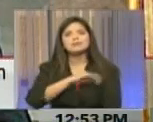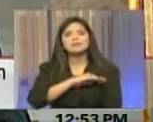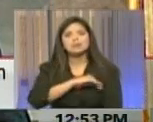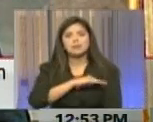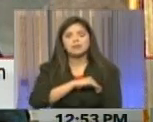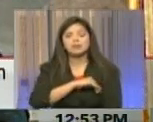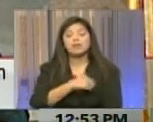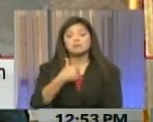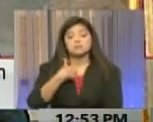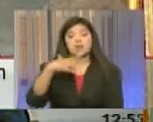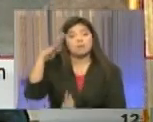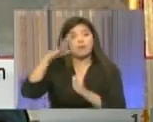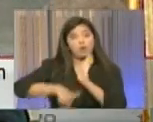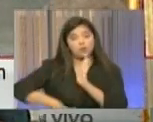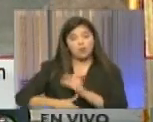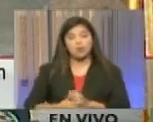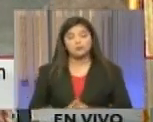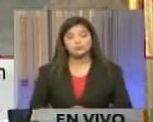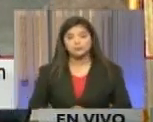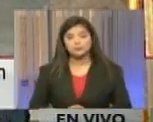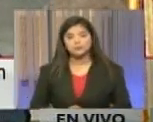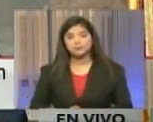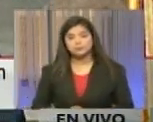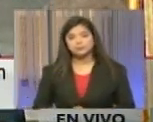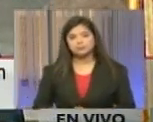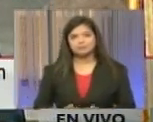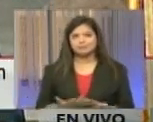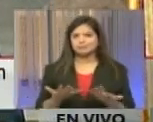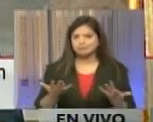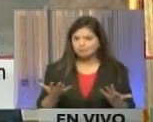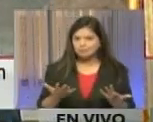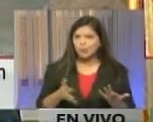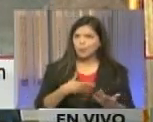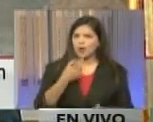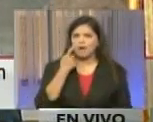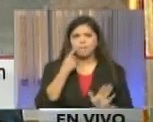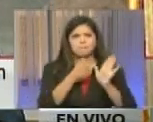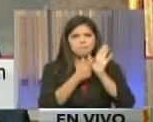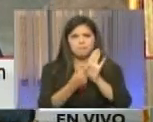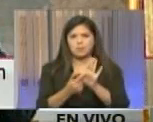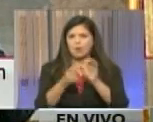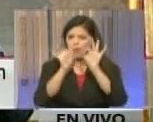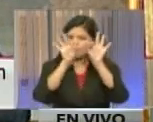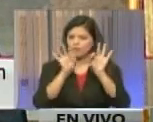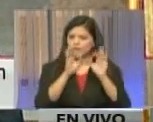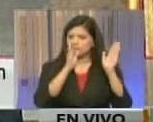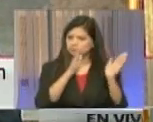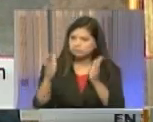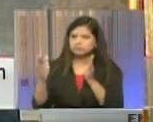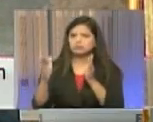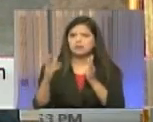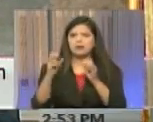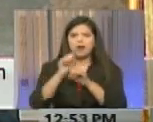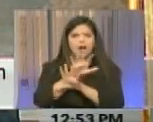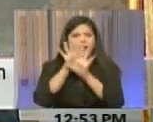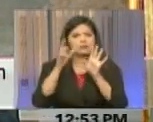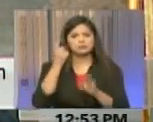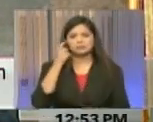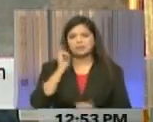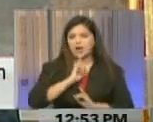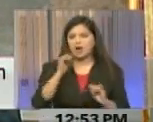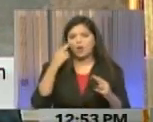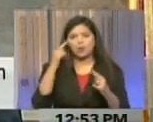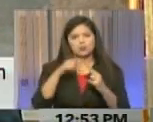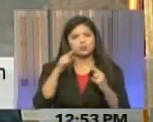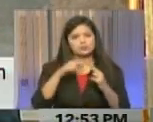que había sido objeto de un robo. O sea, lo podemos ver que es una estructura dirigida de amplio conocimiento